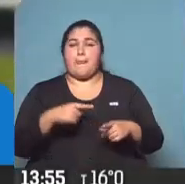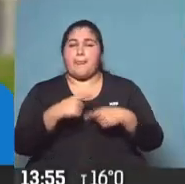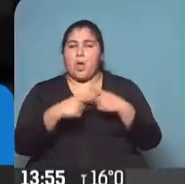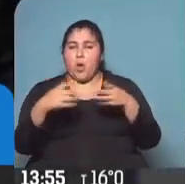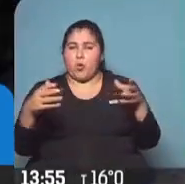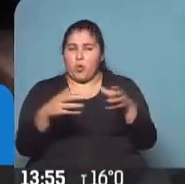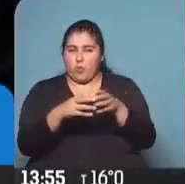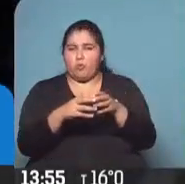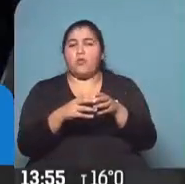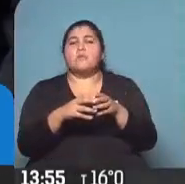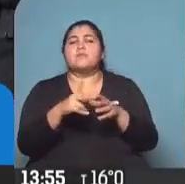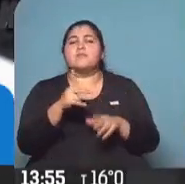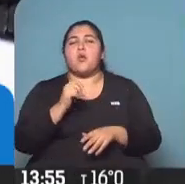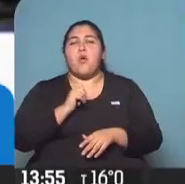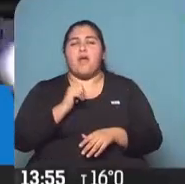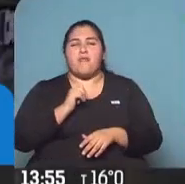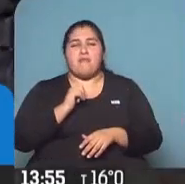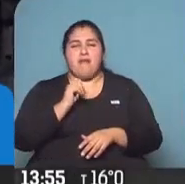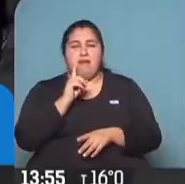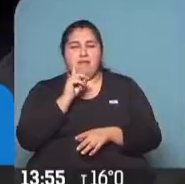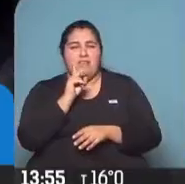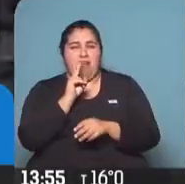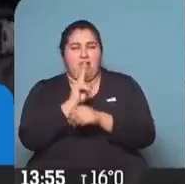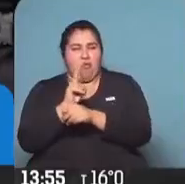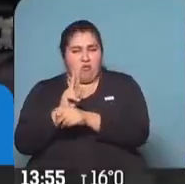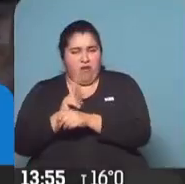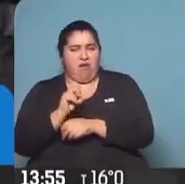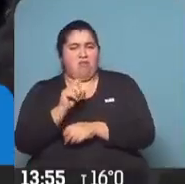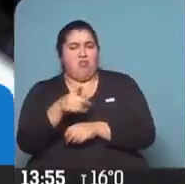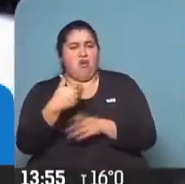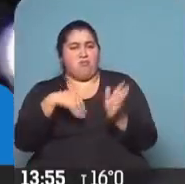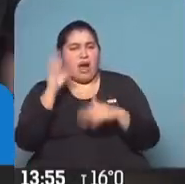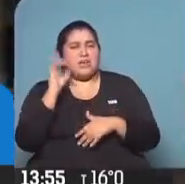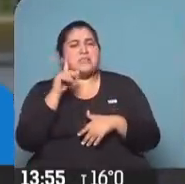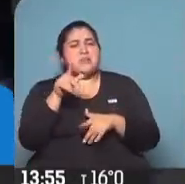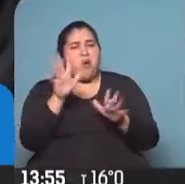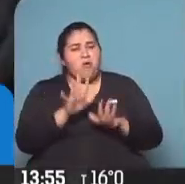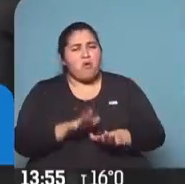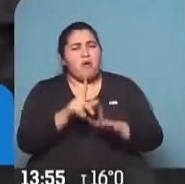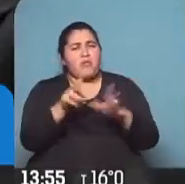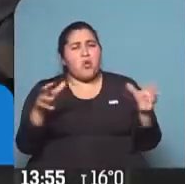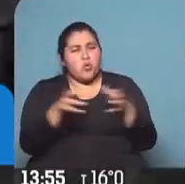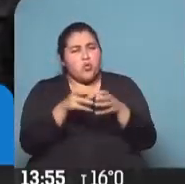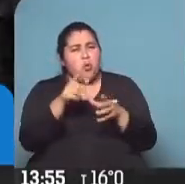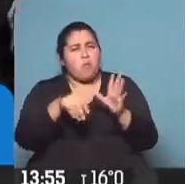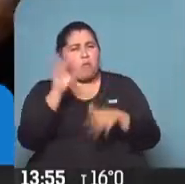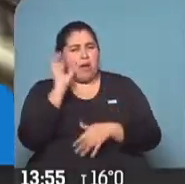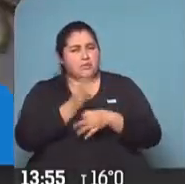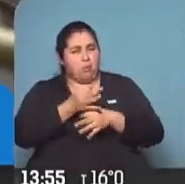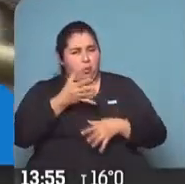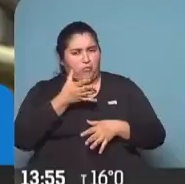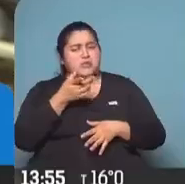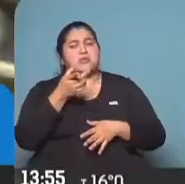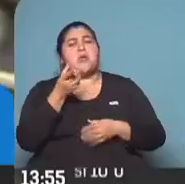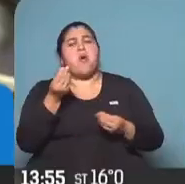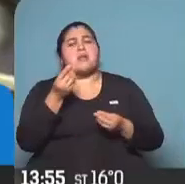la guardia de infantería en toalla y porque se encuentra conformado por efectivos altamente utilizados